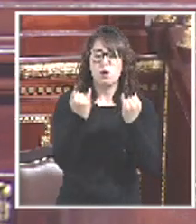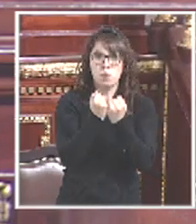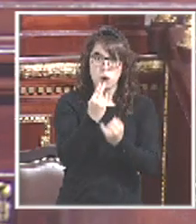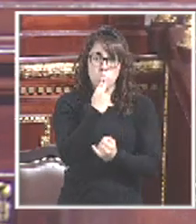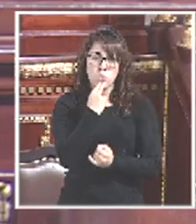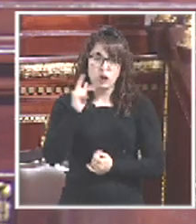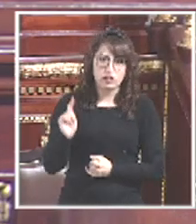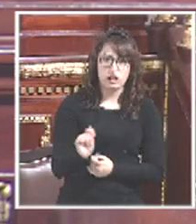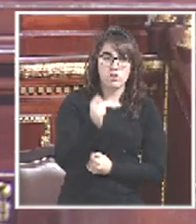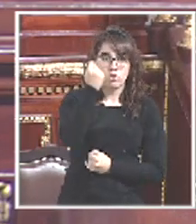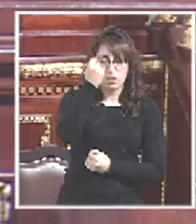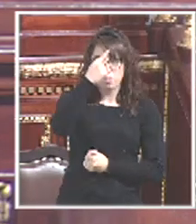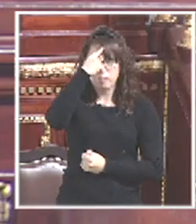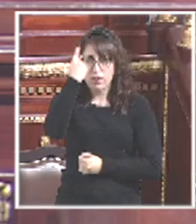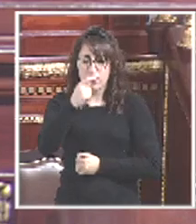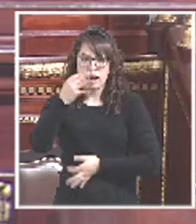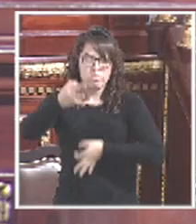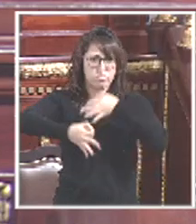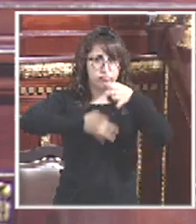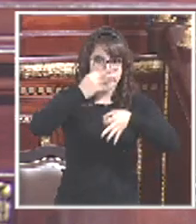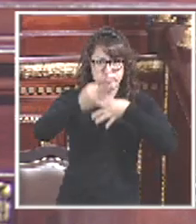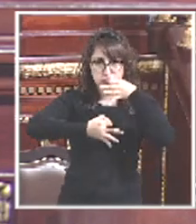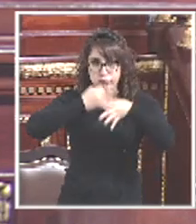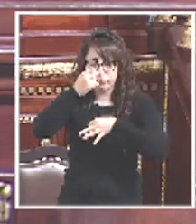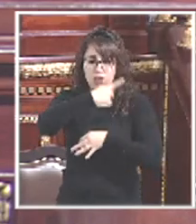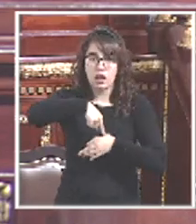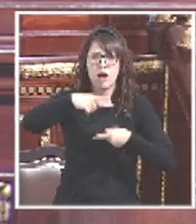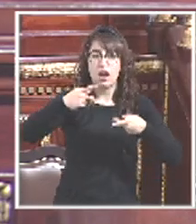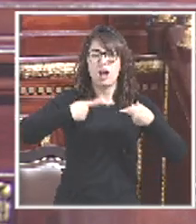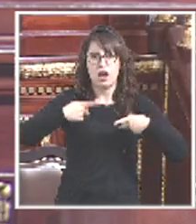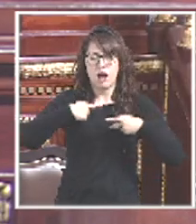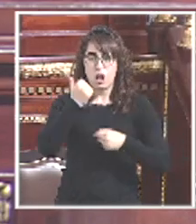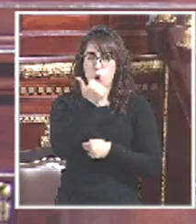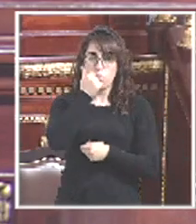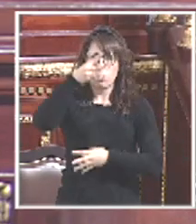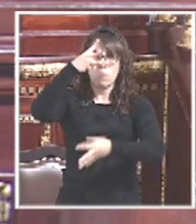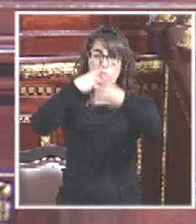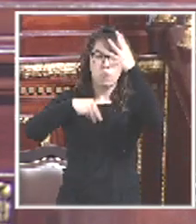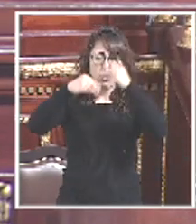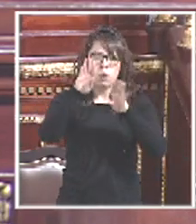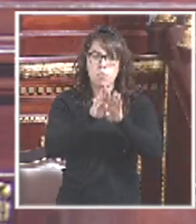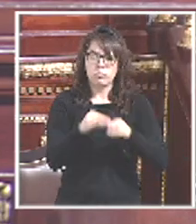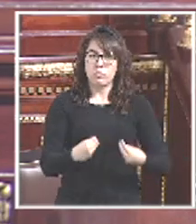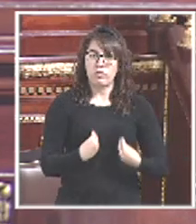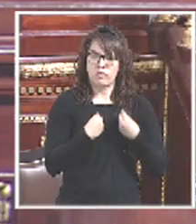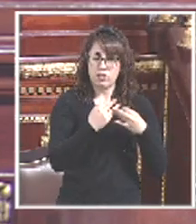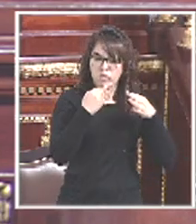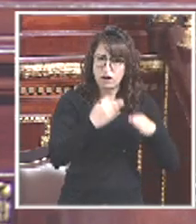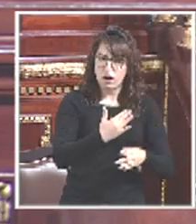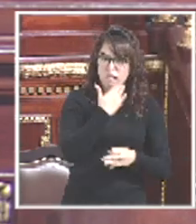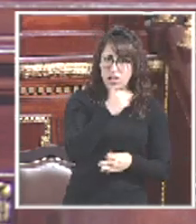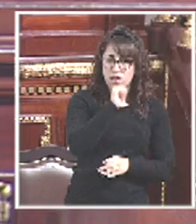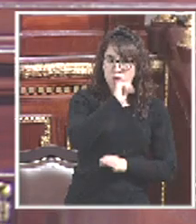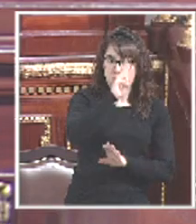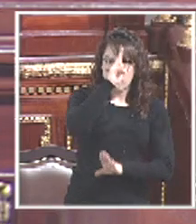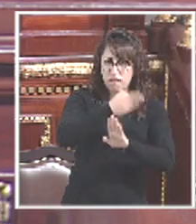información, comunicación, que concienticen sobre la importancia de una convivencia libre de violencia o maltrato